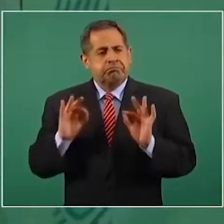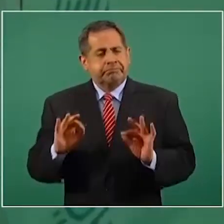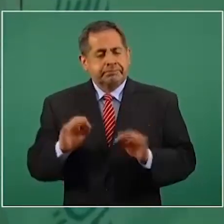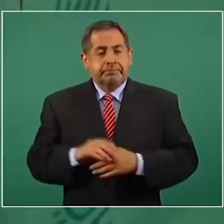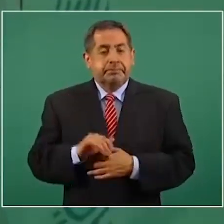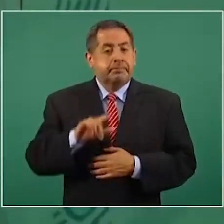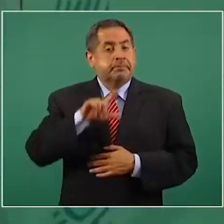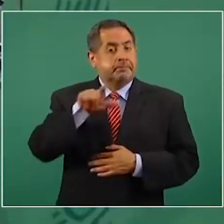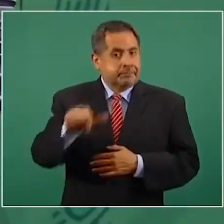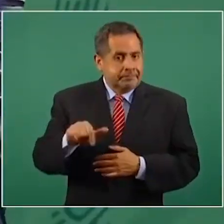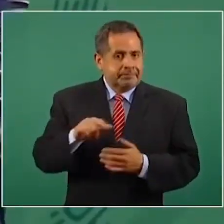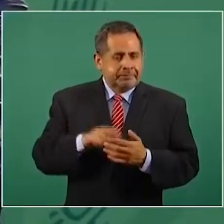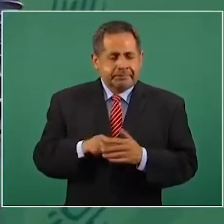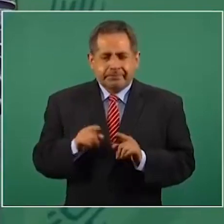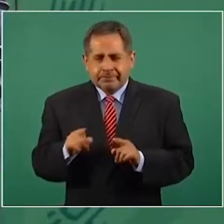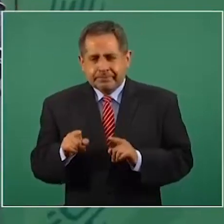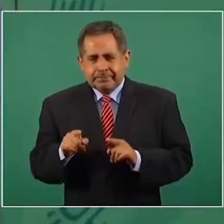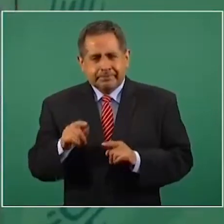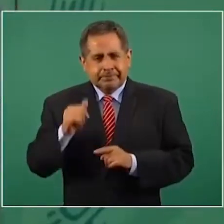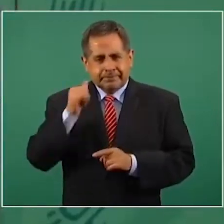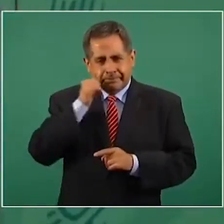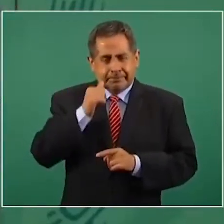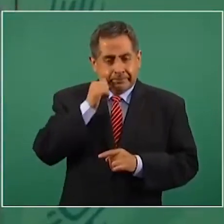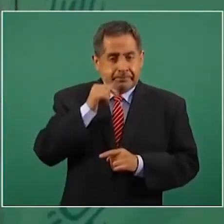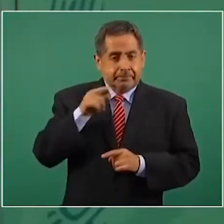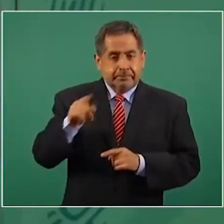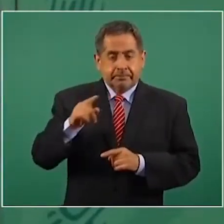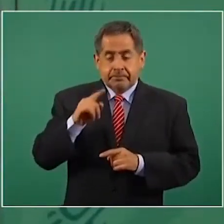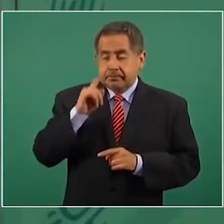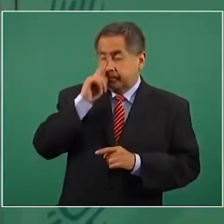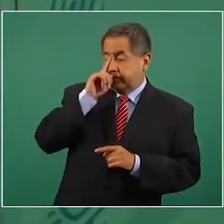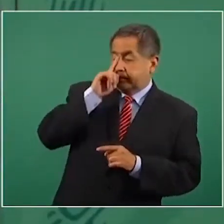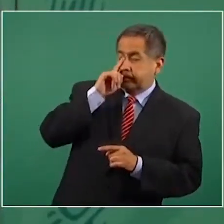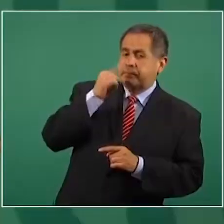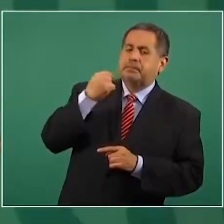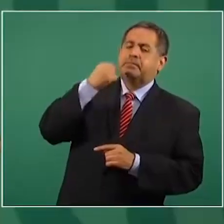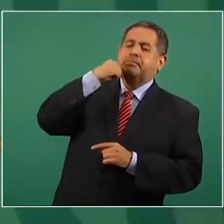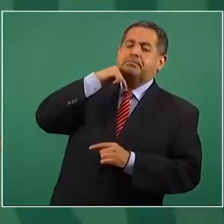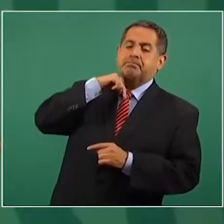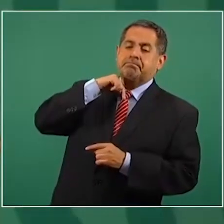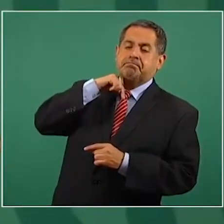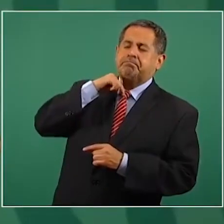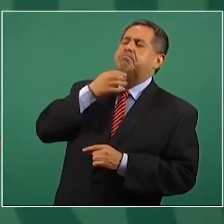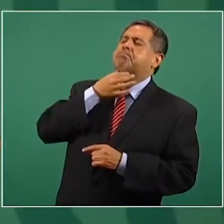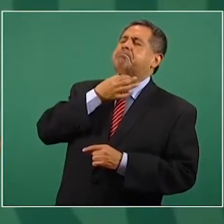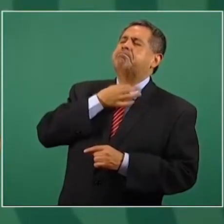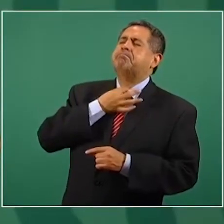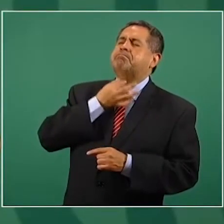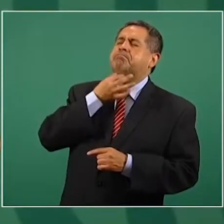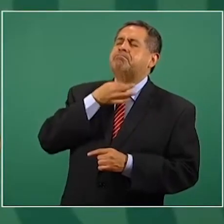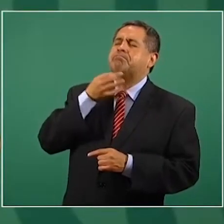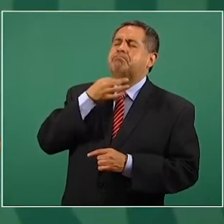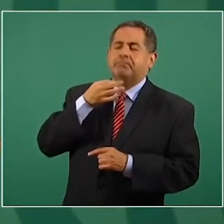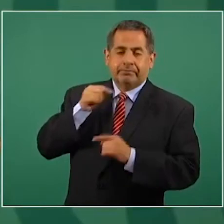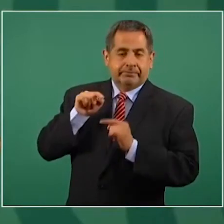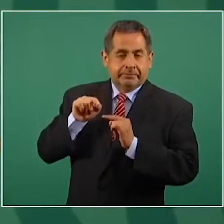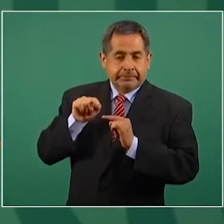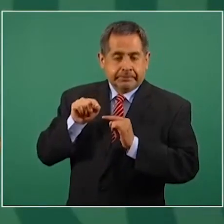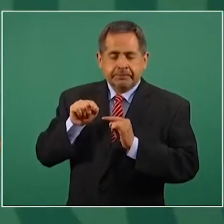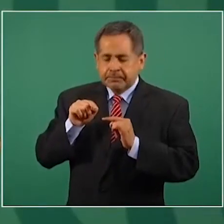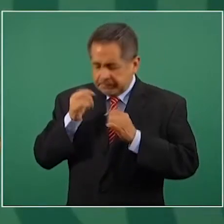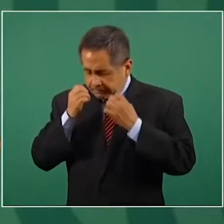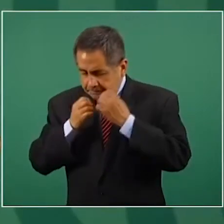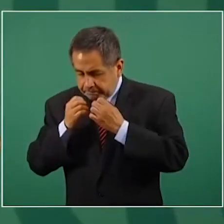prueba que se hace tanto en la nariz como en la garganta, ya más tarde